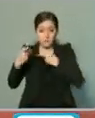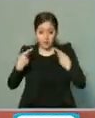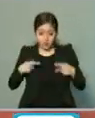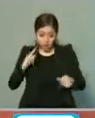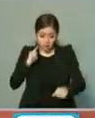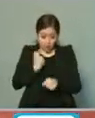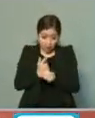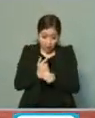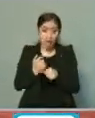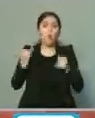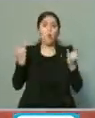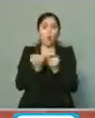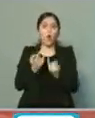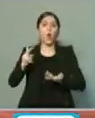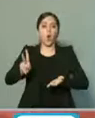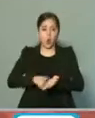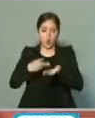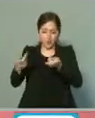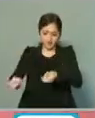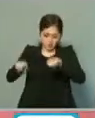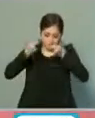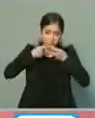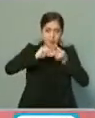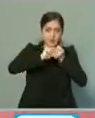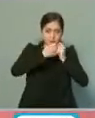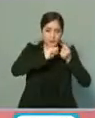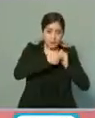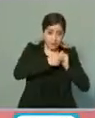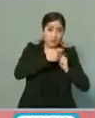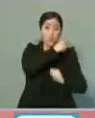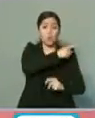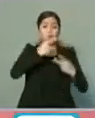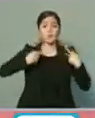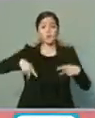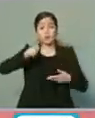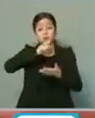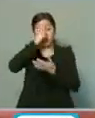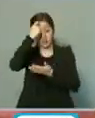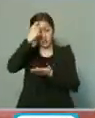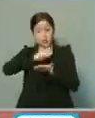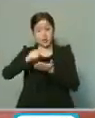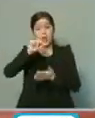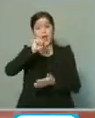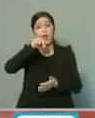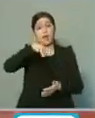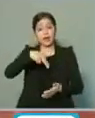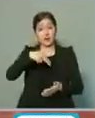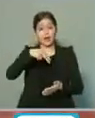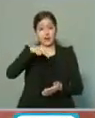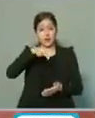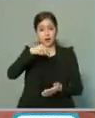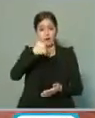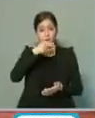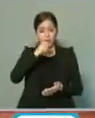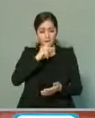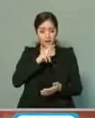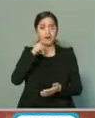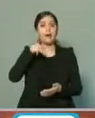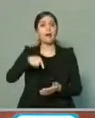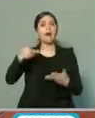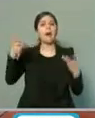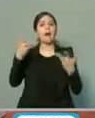ya traducciones. Y hoy, por ejemplo, una autora muy importante estadounidense, se llama Ann Hooper, se dedicó a darles también,